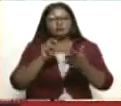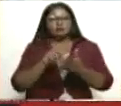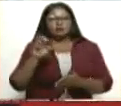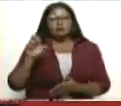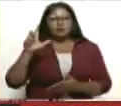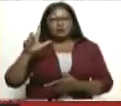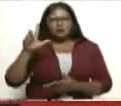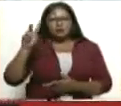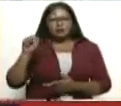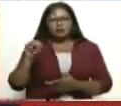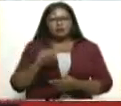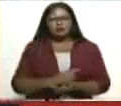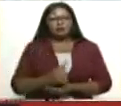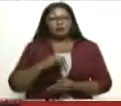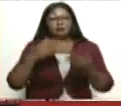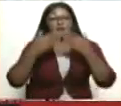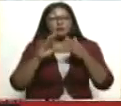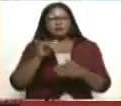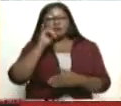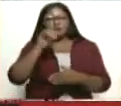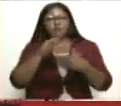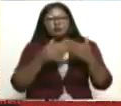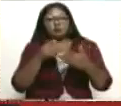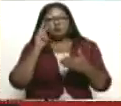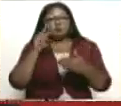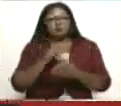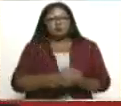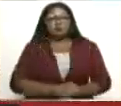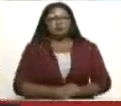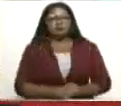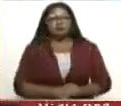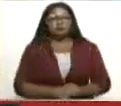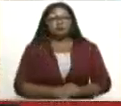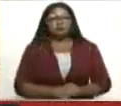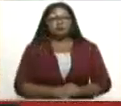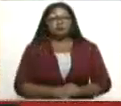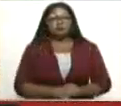se permite informar que hemos pactado.